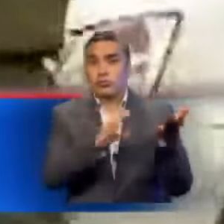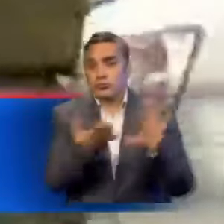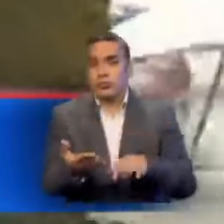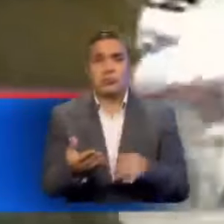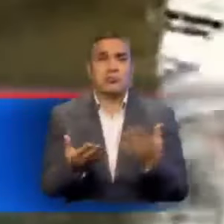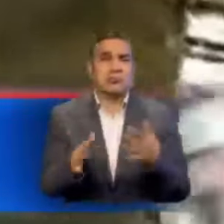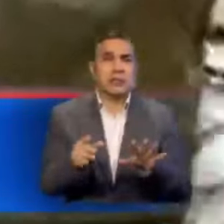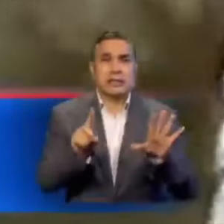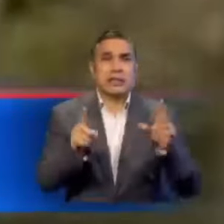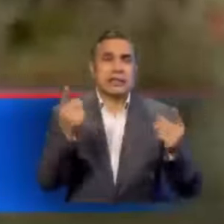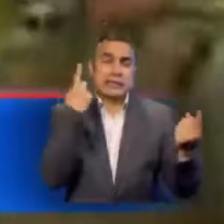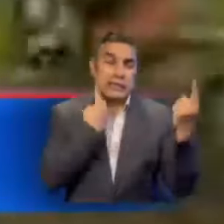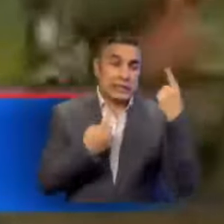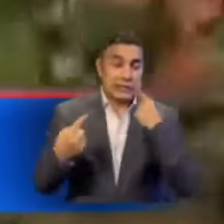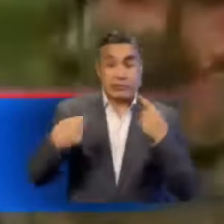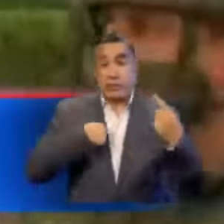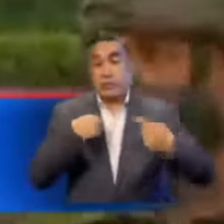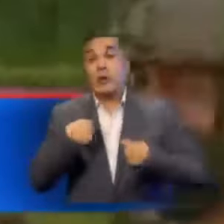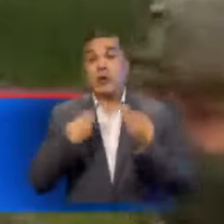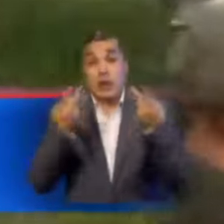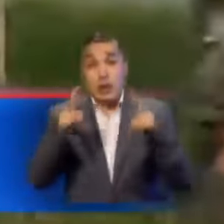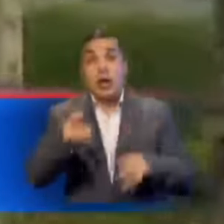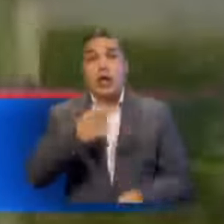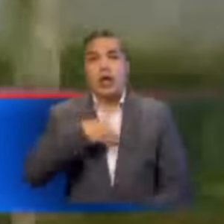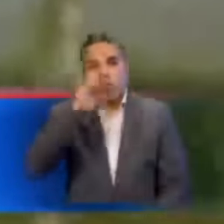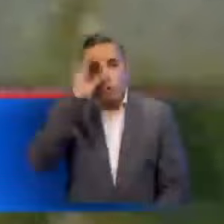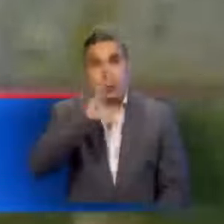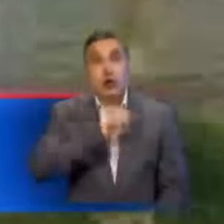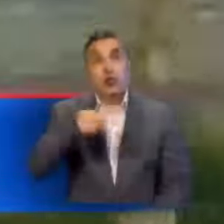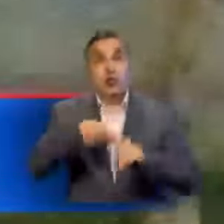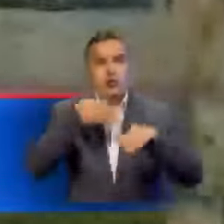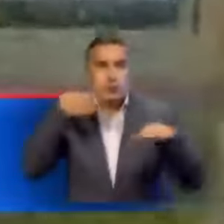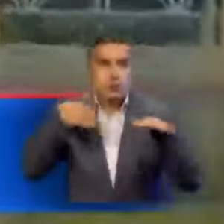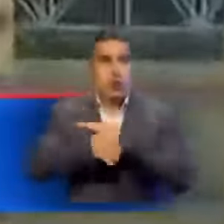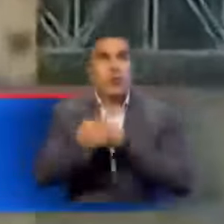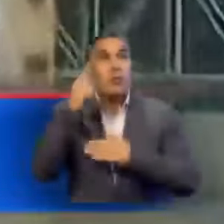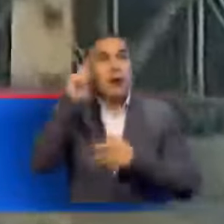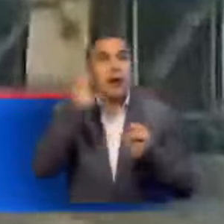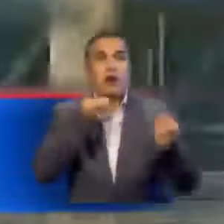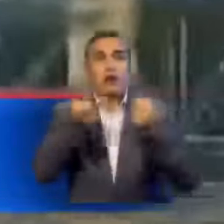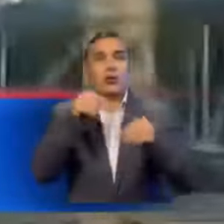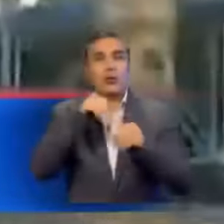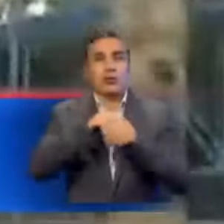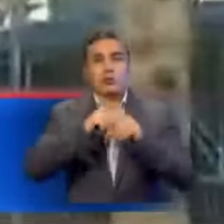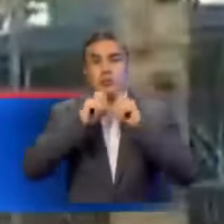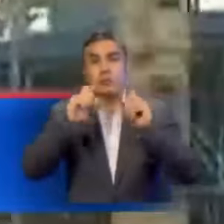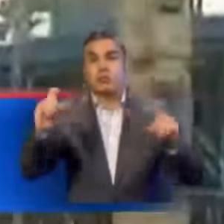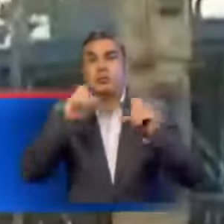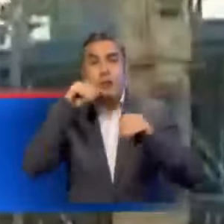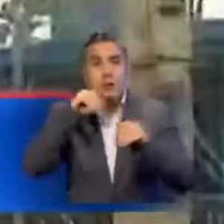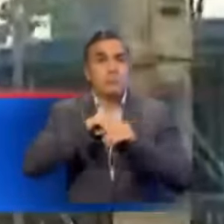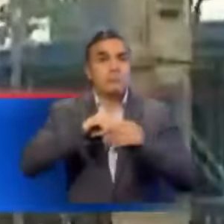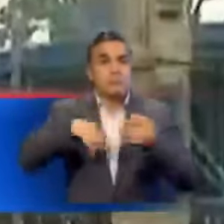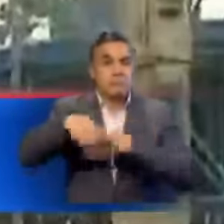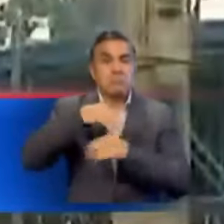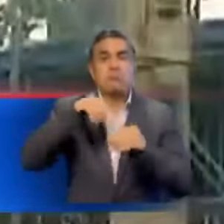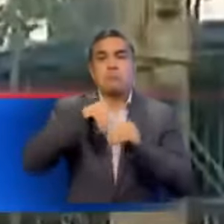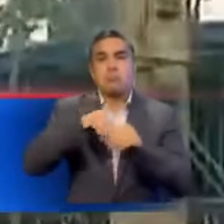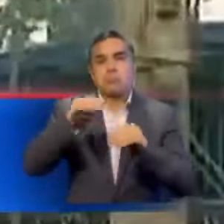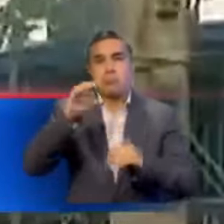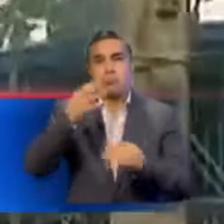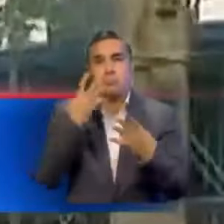menos 6 heridos, entre ellos policías también que entraron a tratar de controlar el amotinamiento que se desarrollaba aquí en este